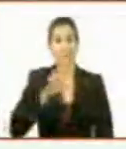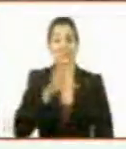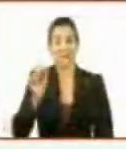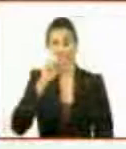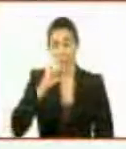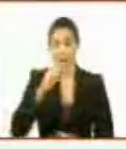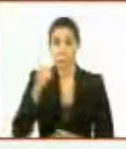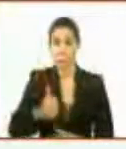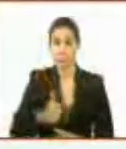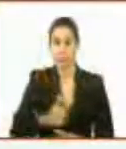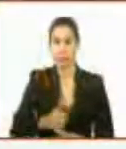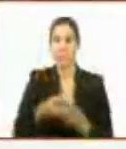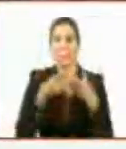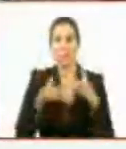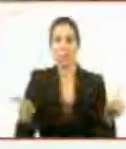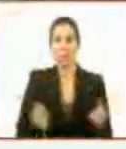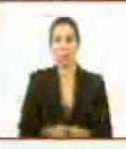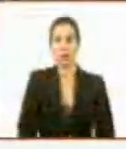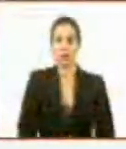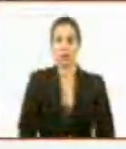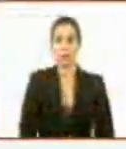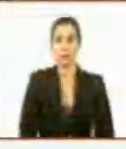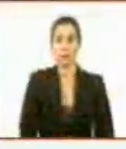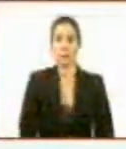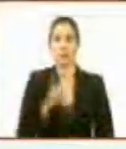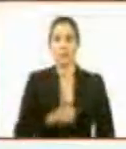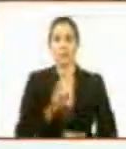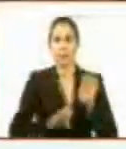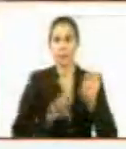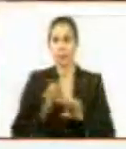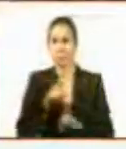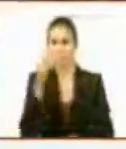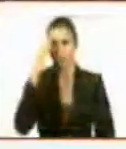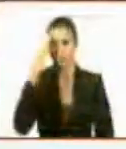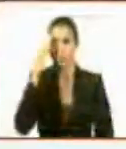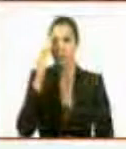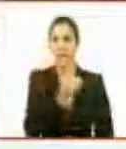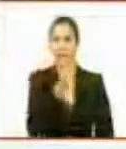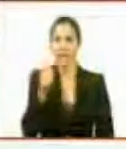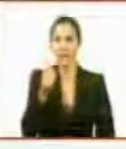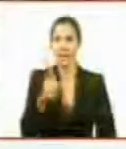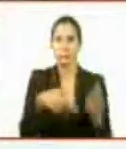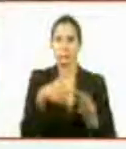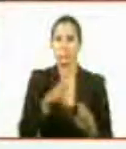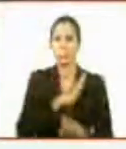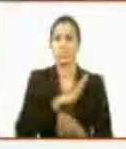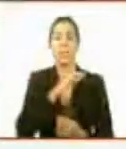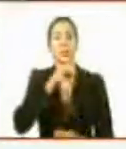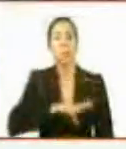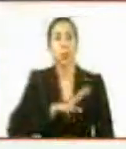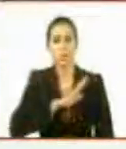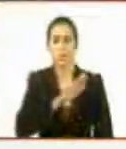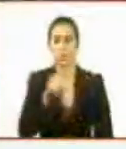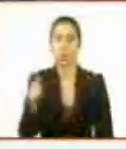el sistema de democracia directa? Bueno, hay que evaluar. Tú sabes que cada revolución tiene sus propias raíces,